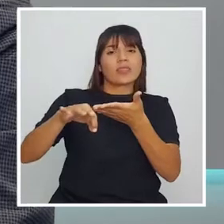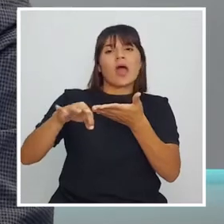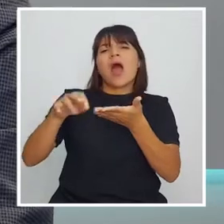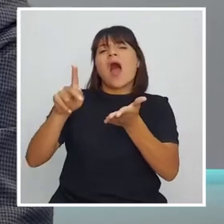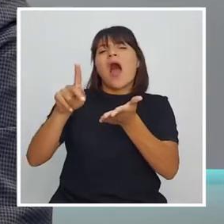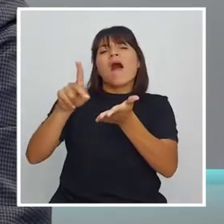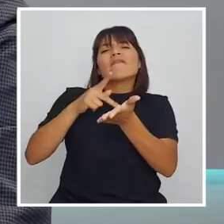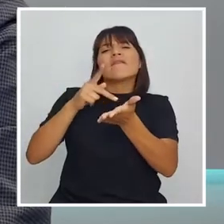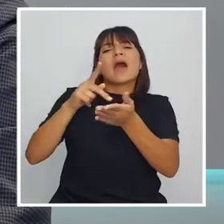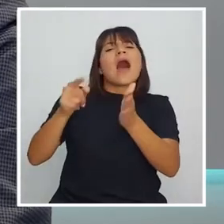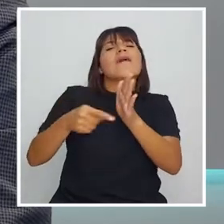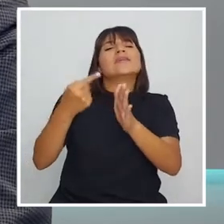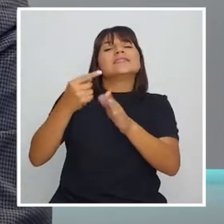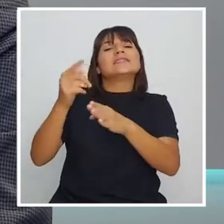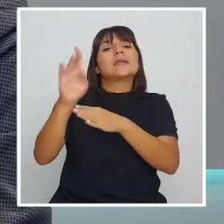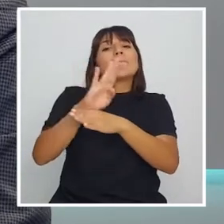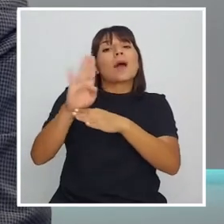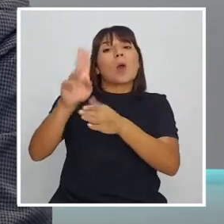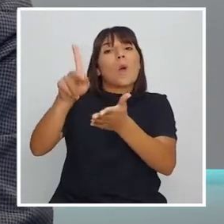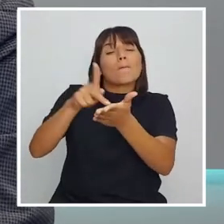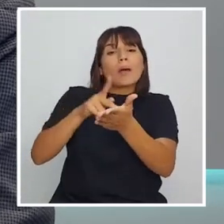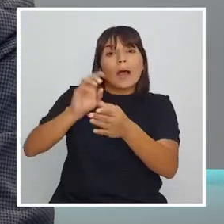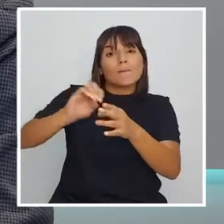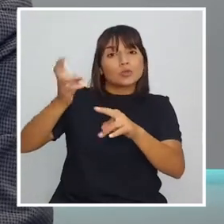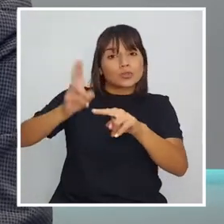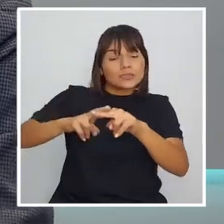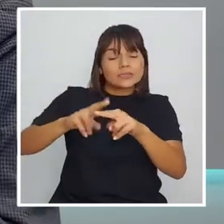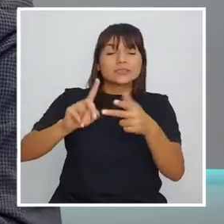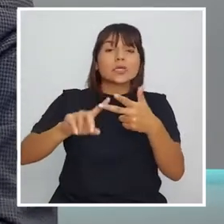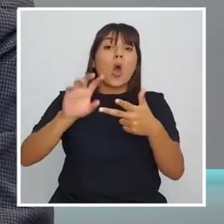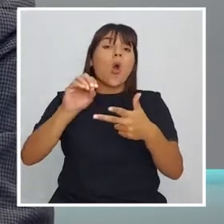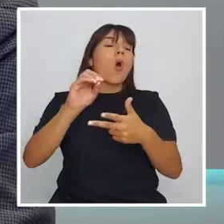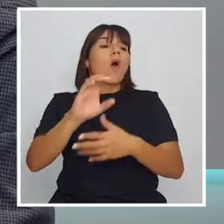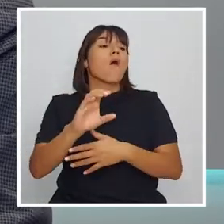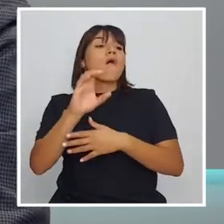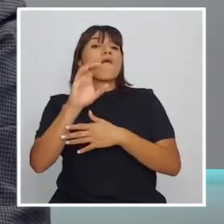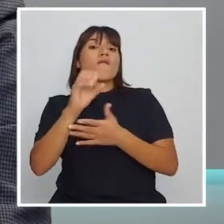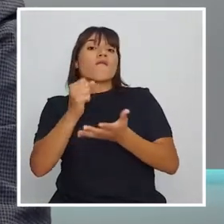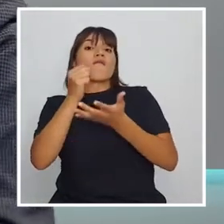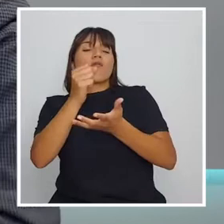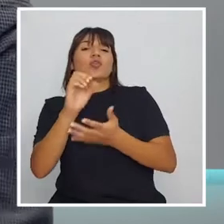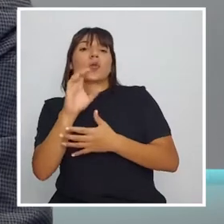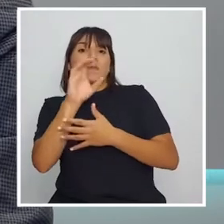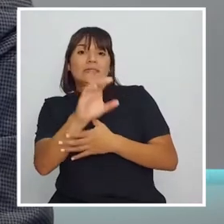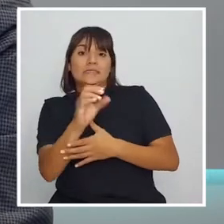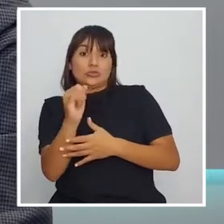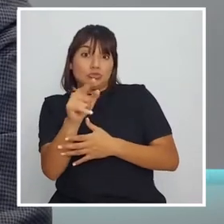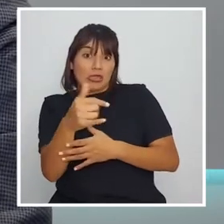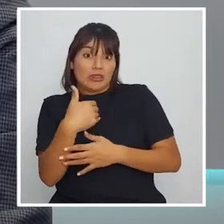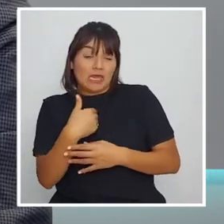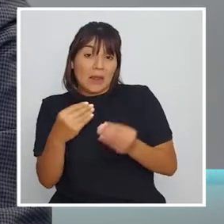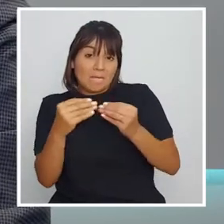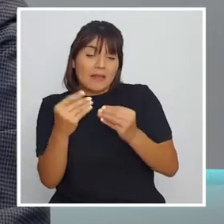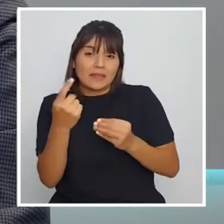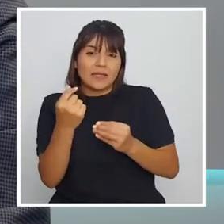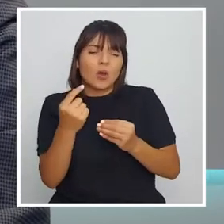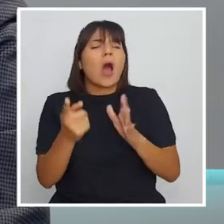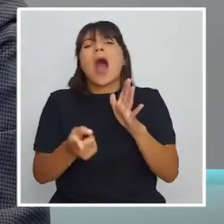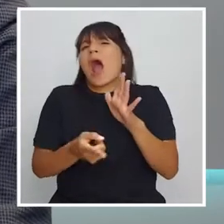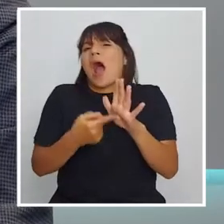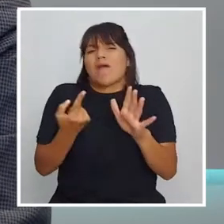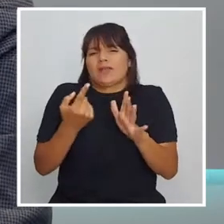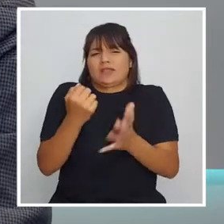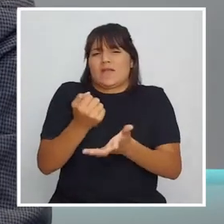A través de los puestos de bolsa o los fondos de inversión, si uno tiene un poquito más de plata, hay fondos de inversión que le reciben a uno de 20, 25 mil pesos